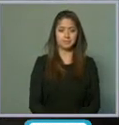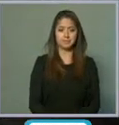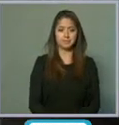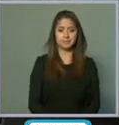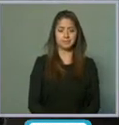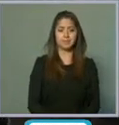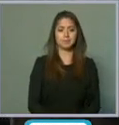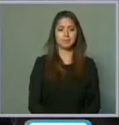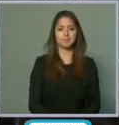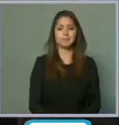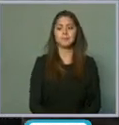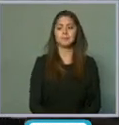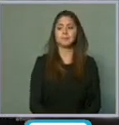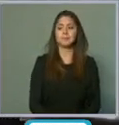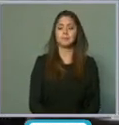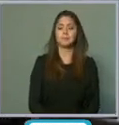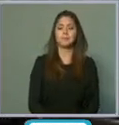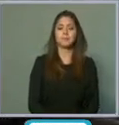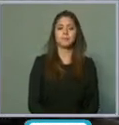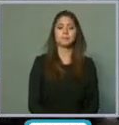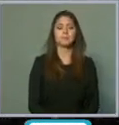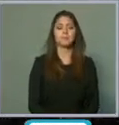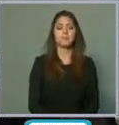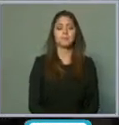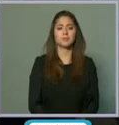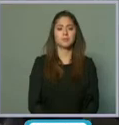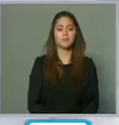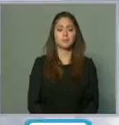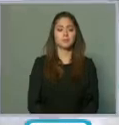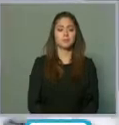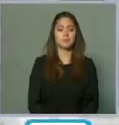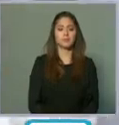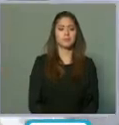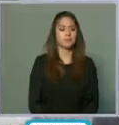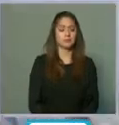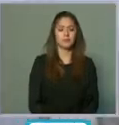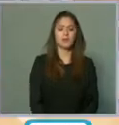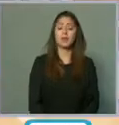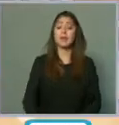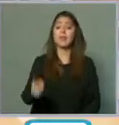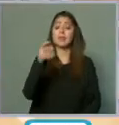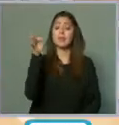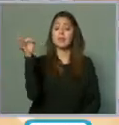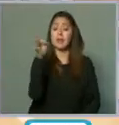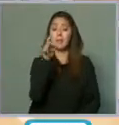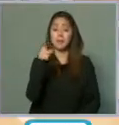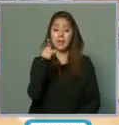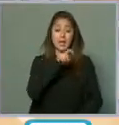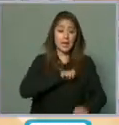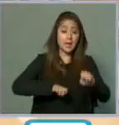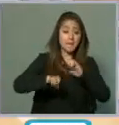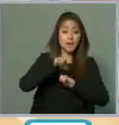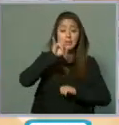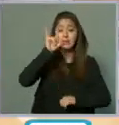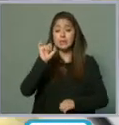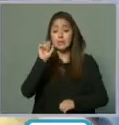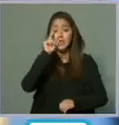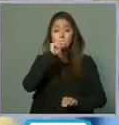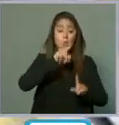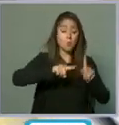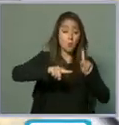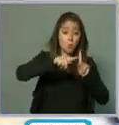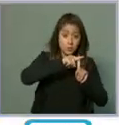Tal vez las empresas grandes me regañarán si doy una contestación positiva a la situación, pero muchas veces nosotros